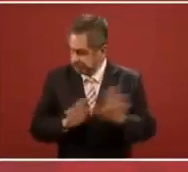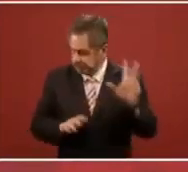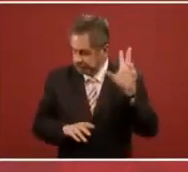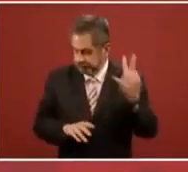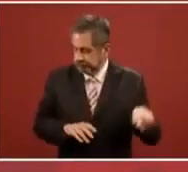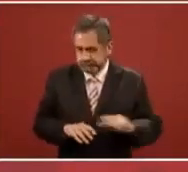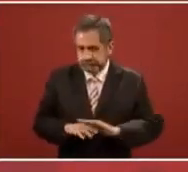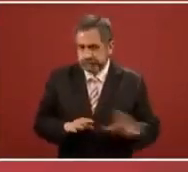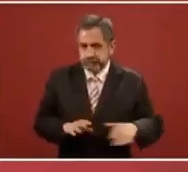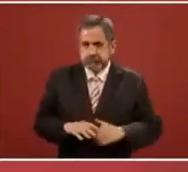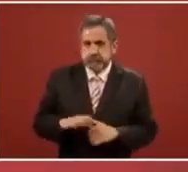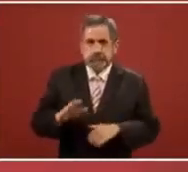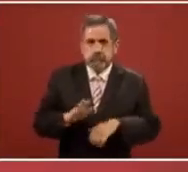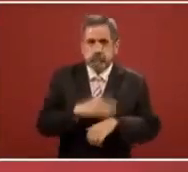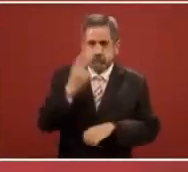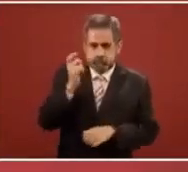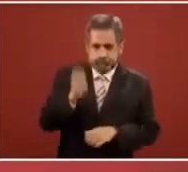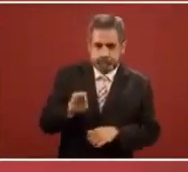porque